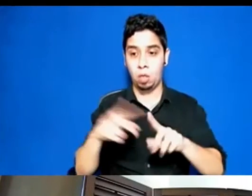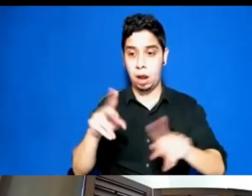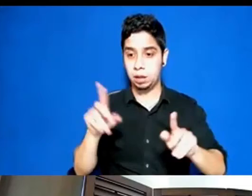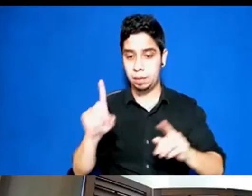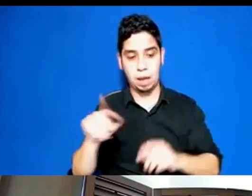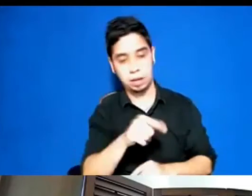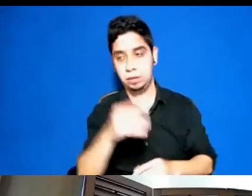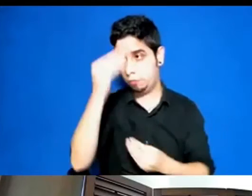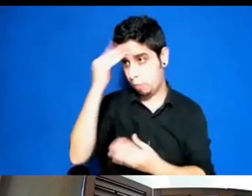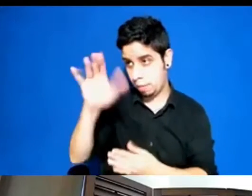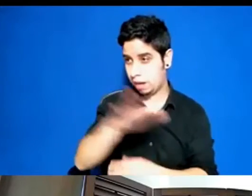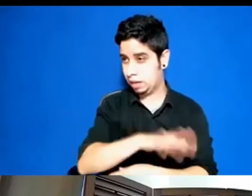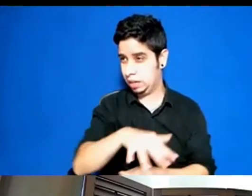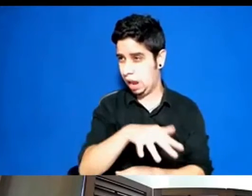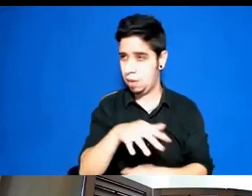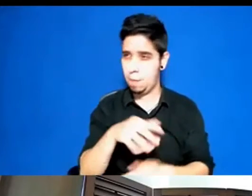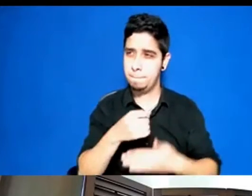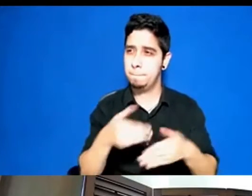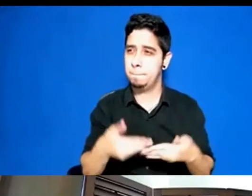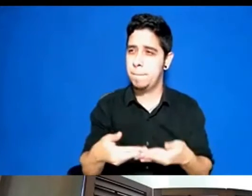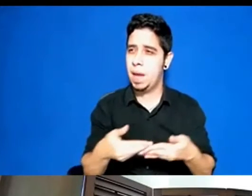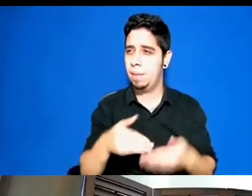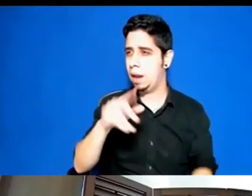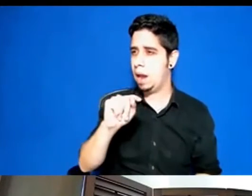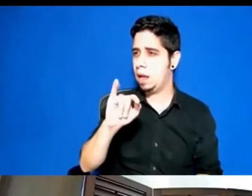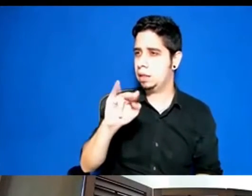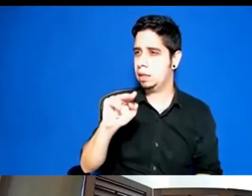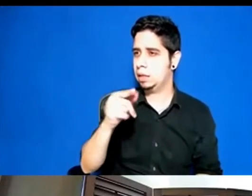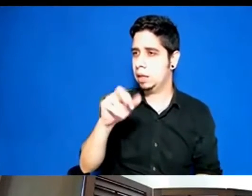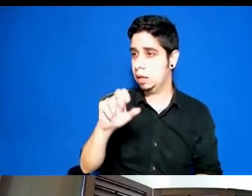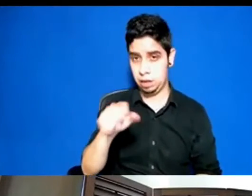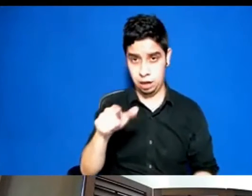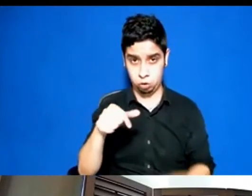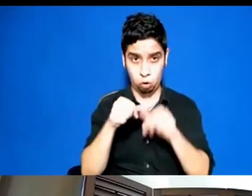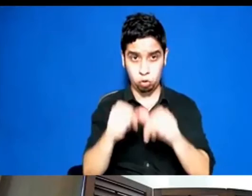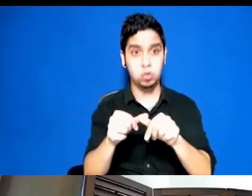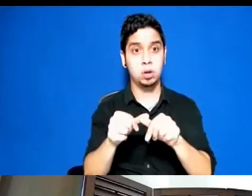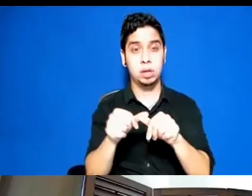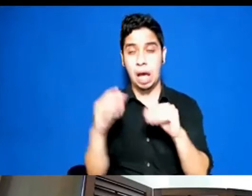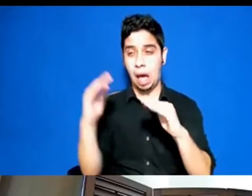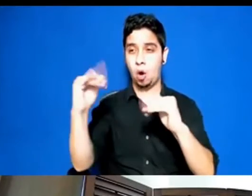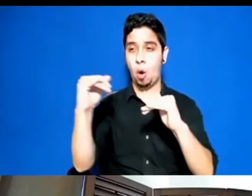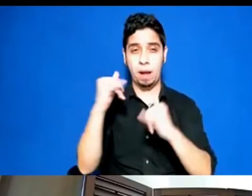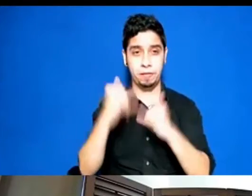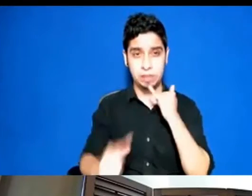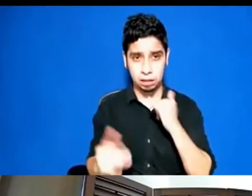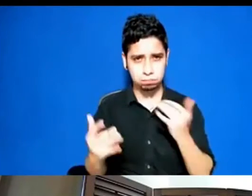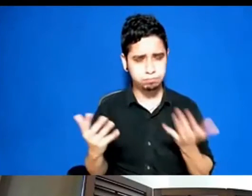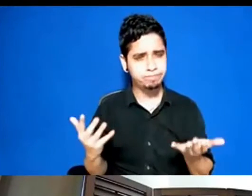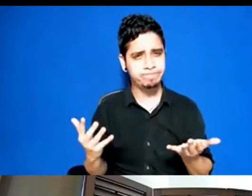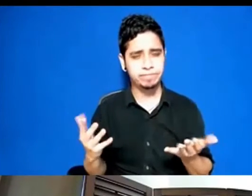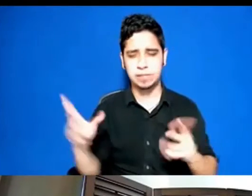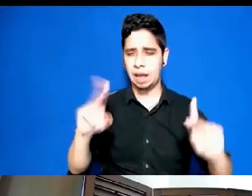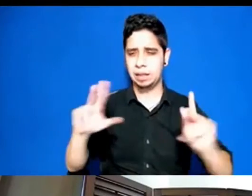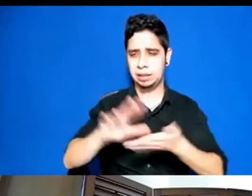Entonces, este movimiento se está dando, o sea, hay luz, hay esperanza, ¿no?, en la conciencia